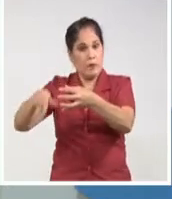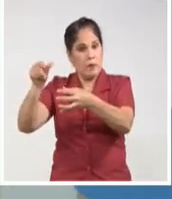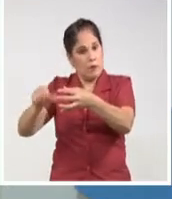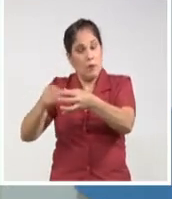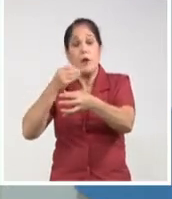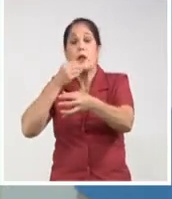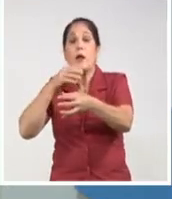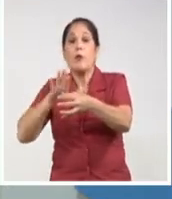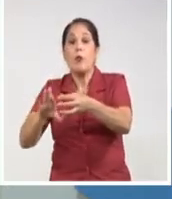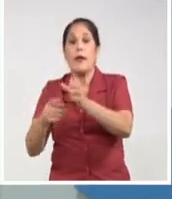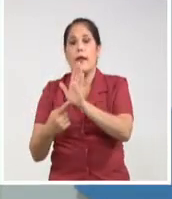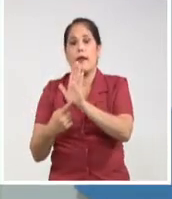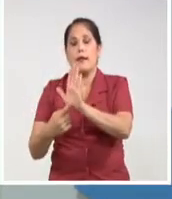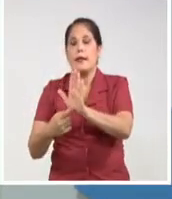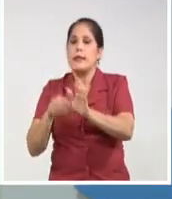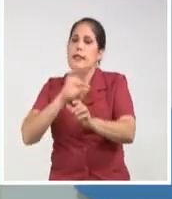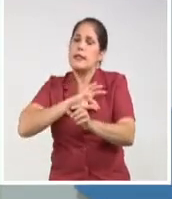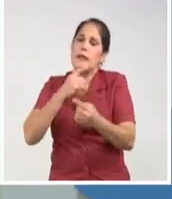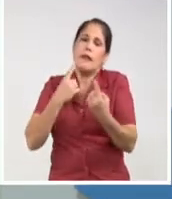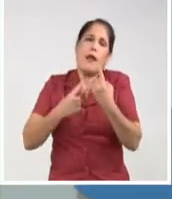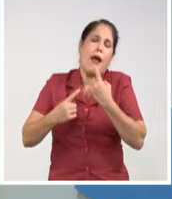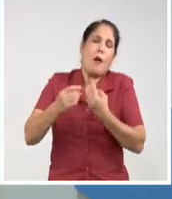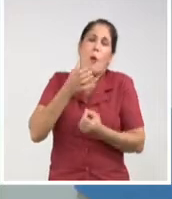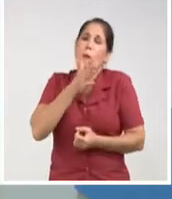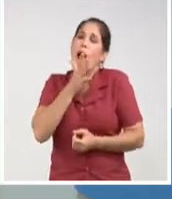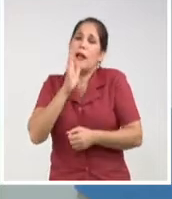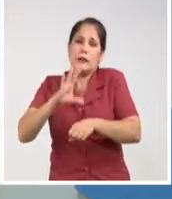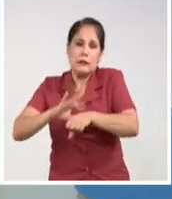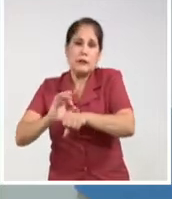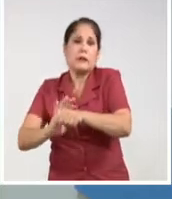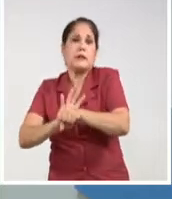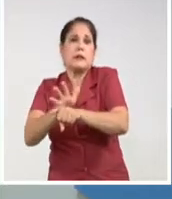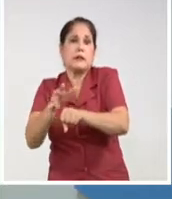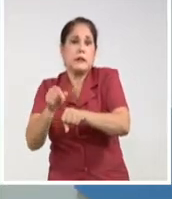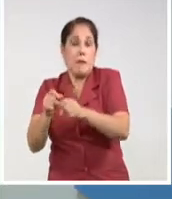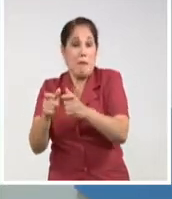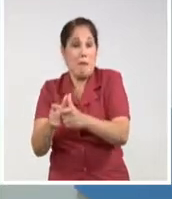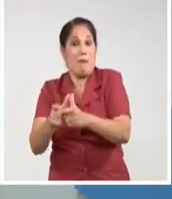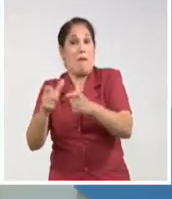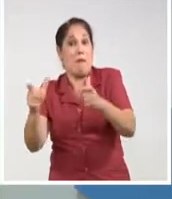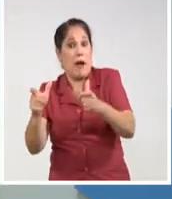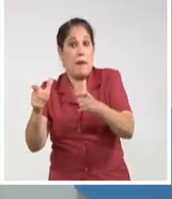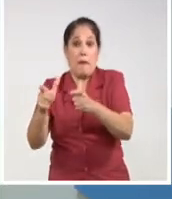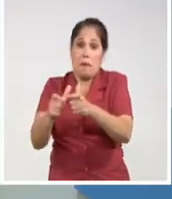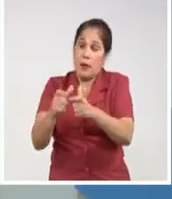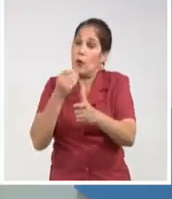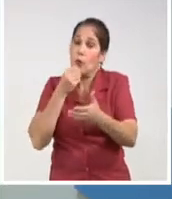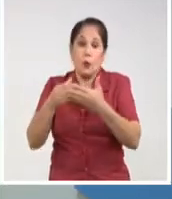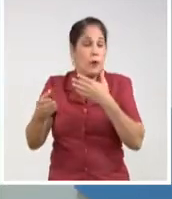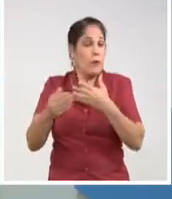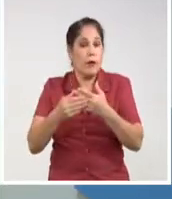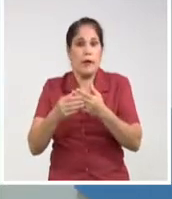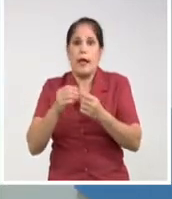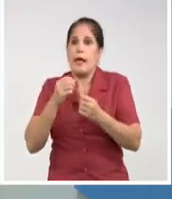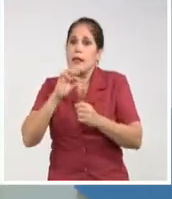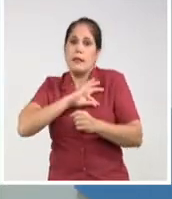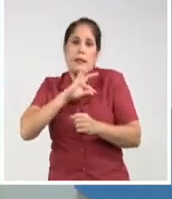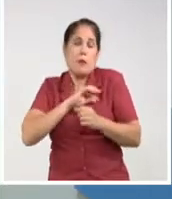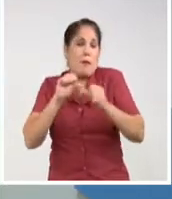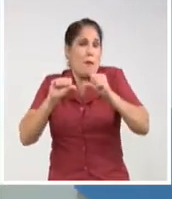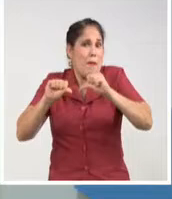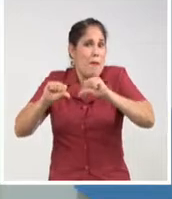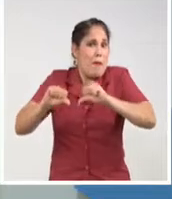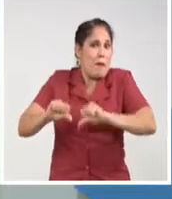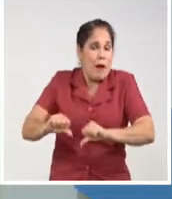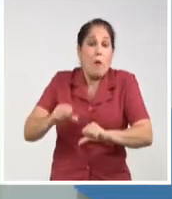haber presentado síntomas atribuibles a la enfermedad en mayor o en menor medida, que inclusive pueden tener un